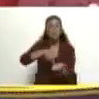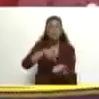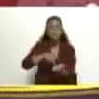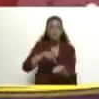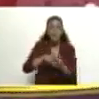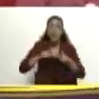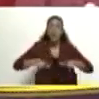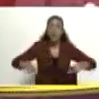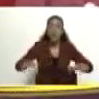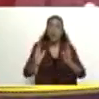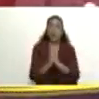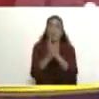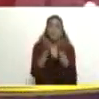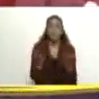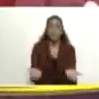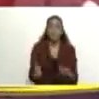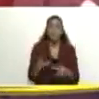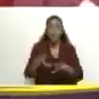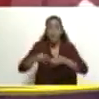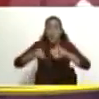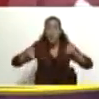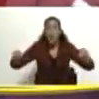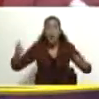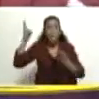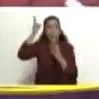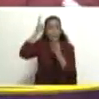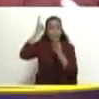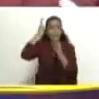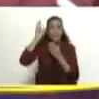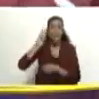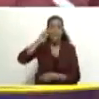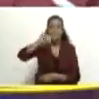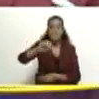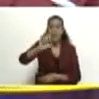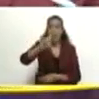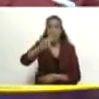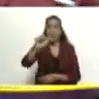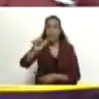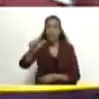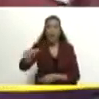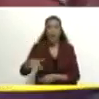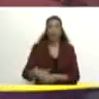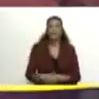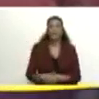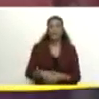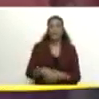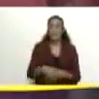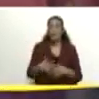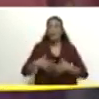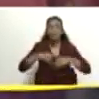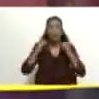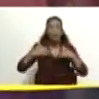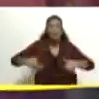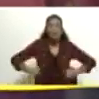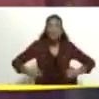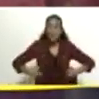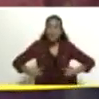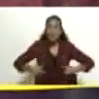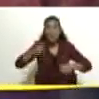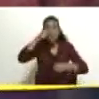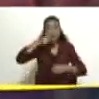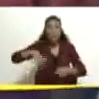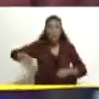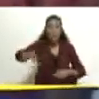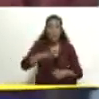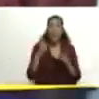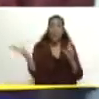en nuestra tierra, la tierra del cacique Maragüey, la tierra de Antonio José de Sucre, y que un esfuerzo del poder